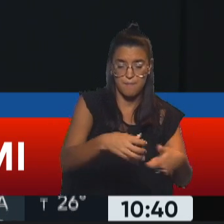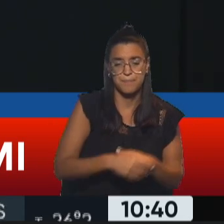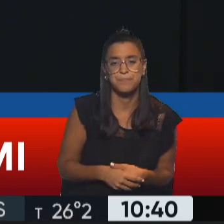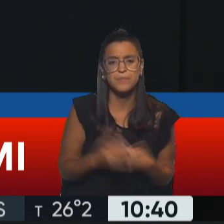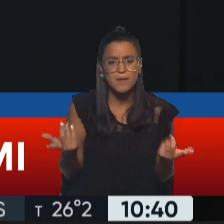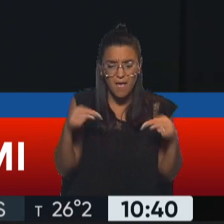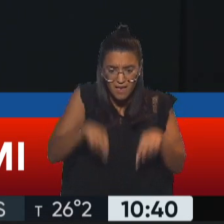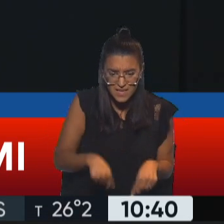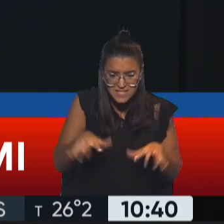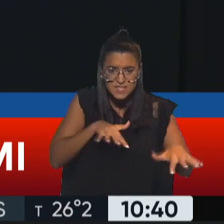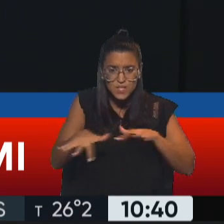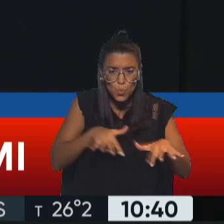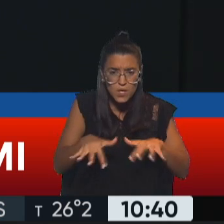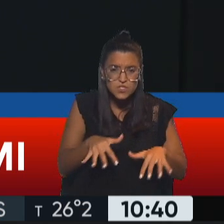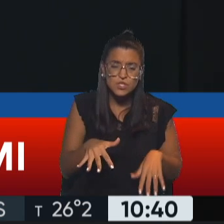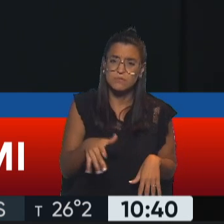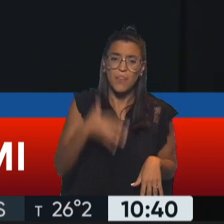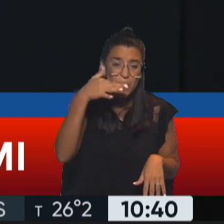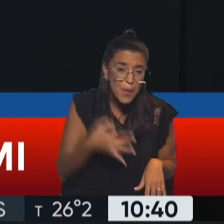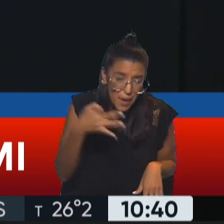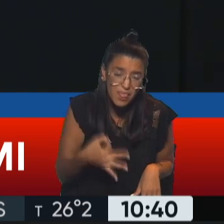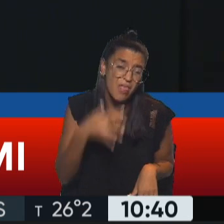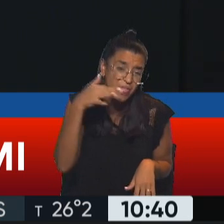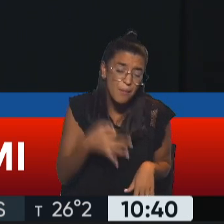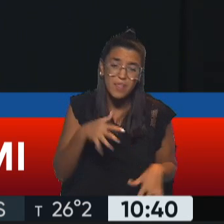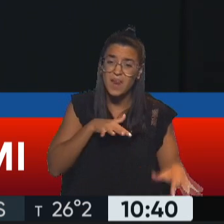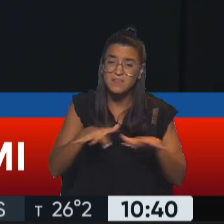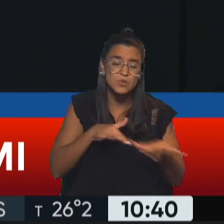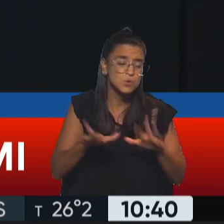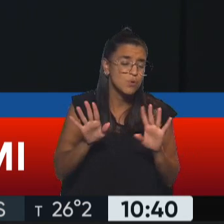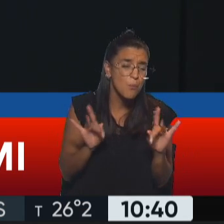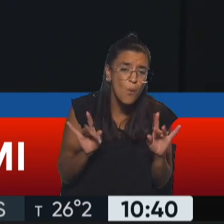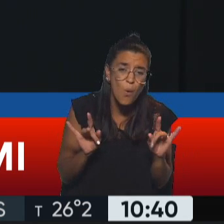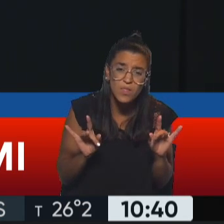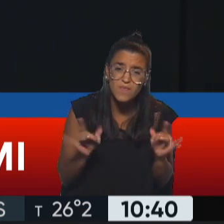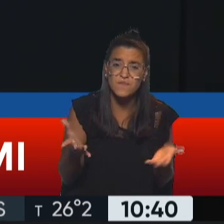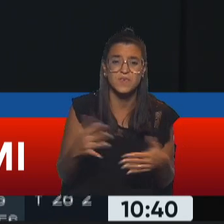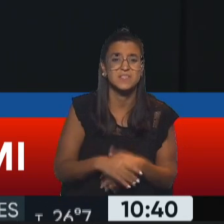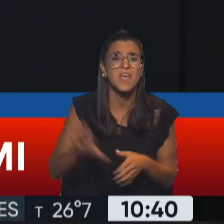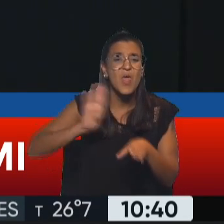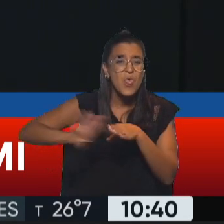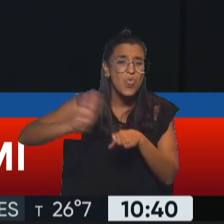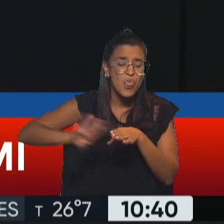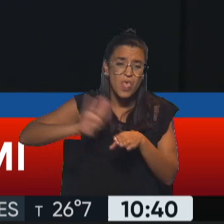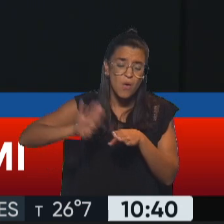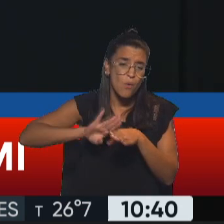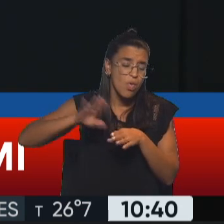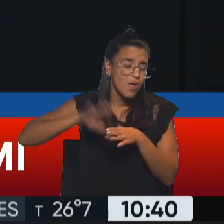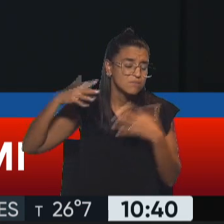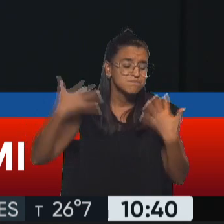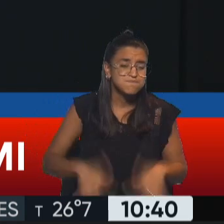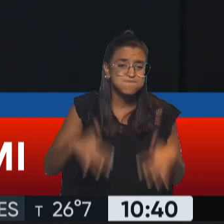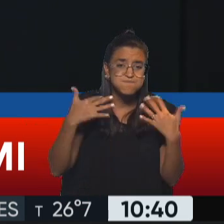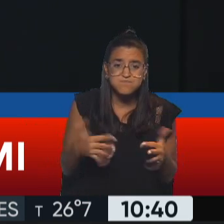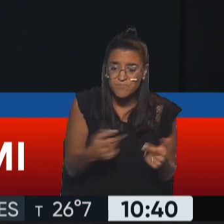Y nos dejó en una situación realmente muy difícil, con una carga de deuda aplastante para